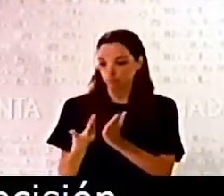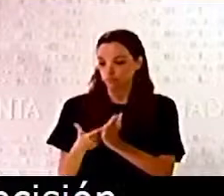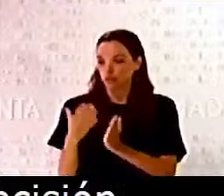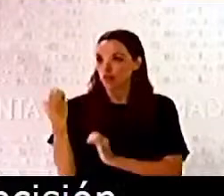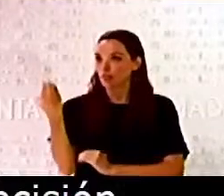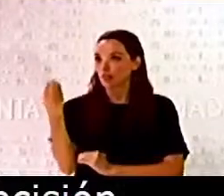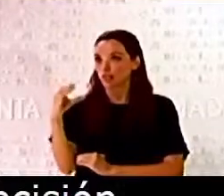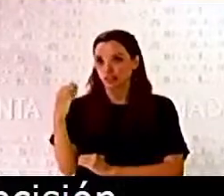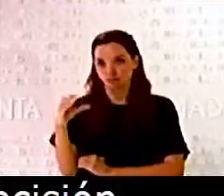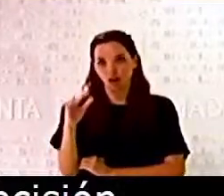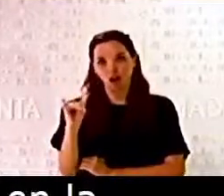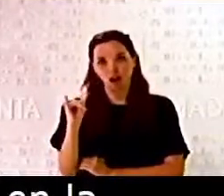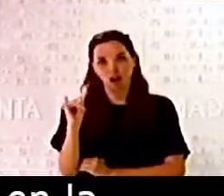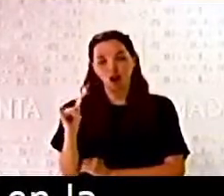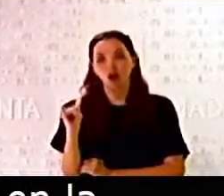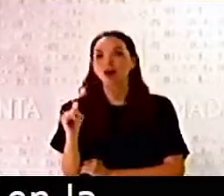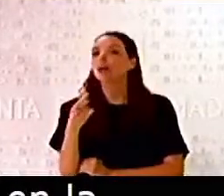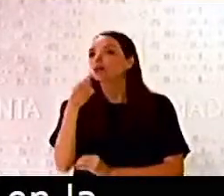existe,